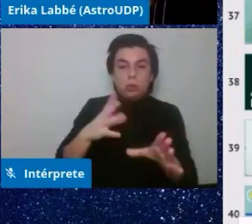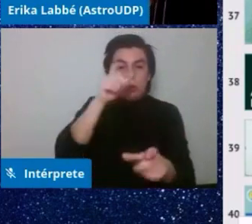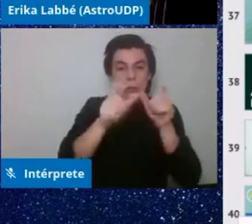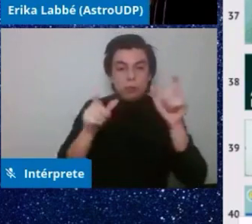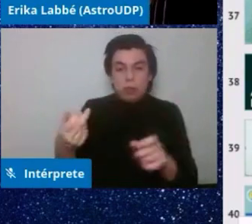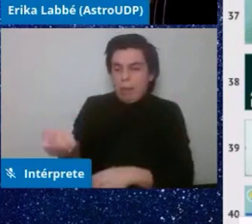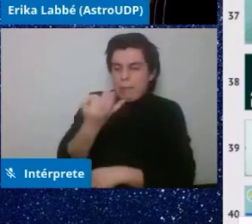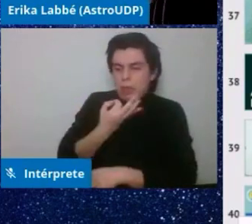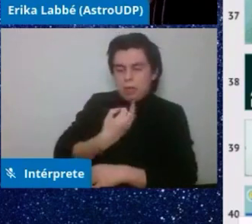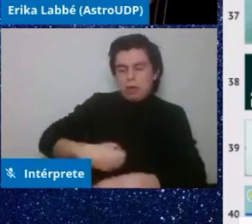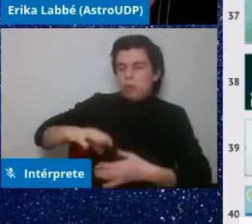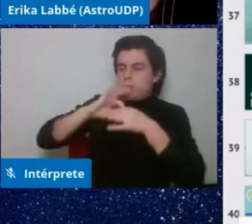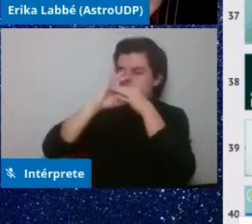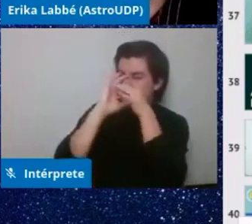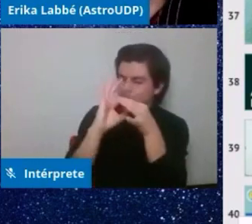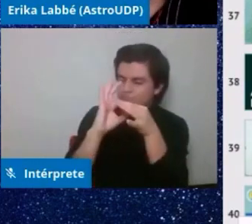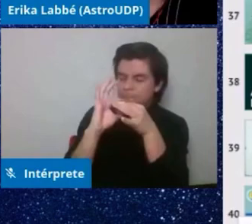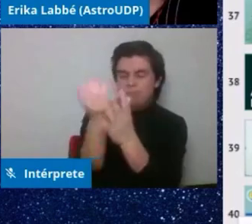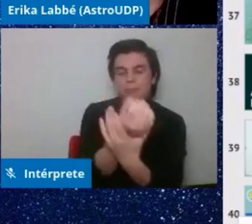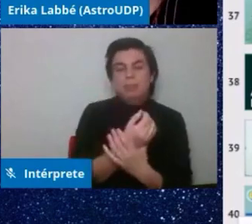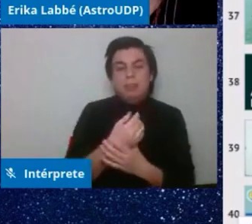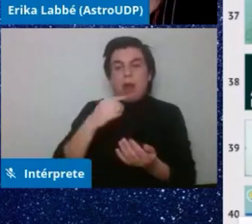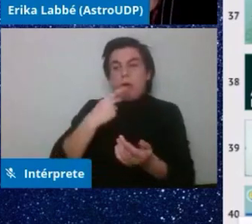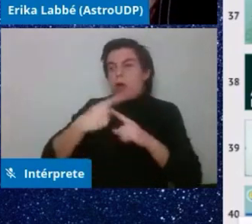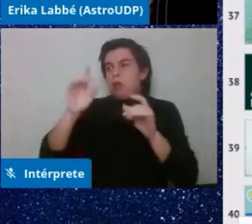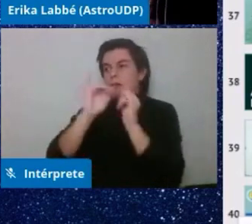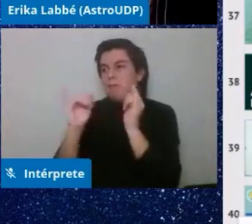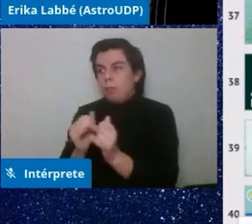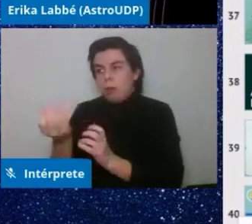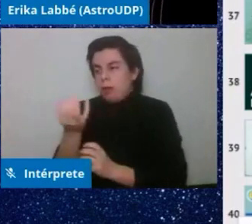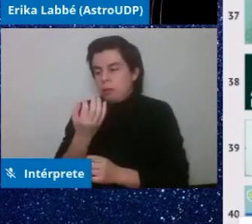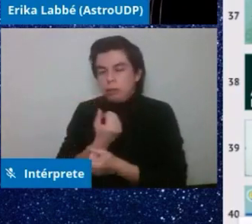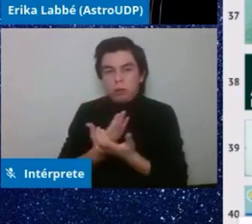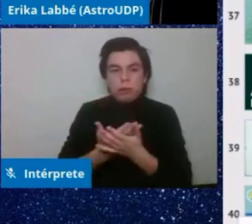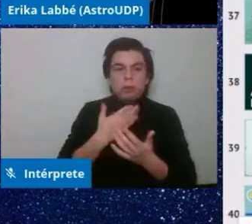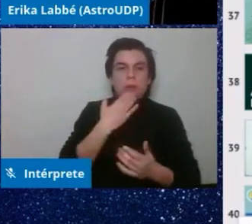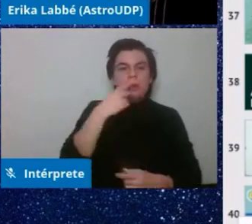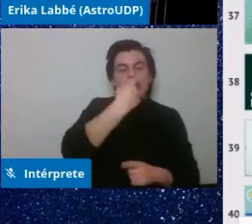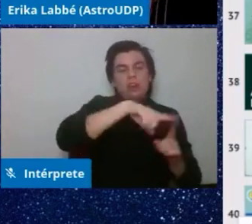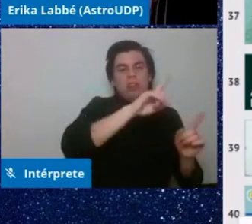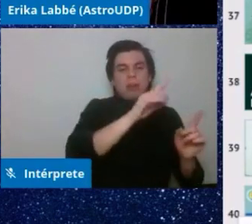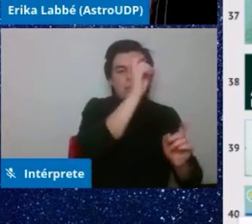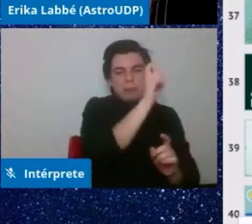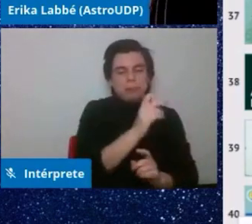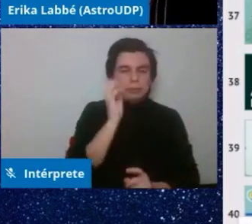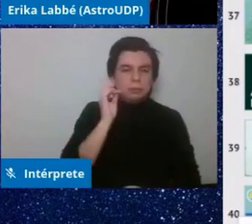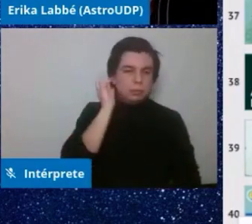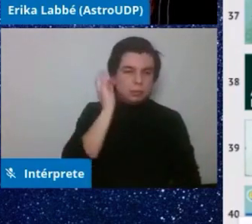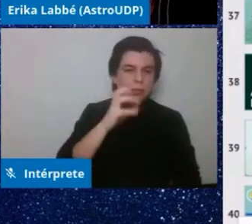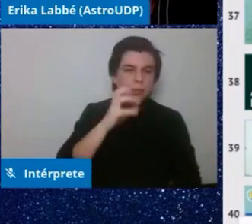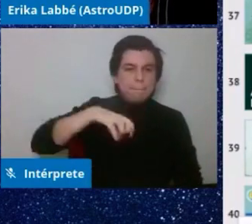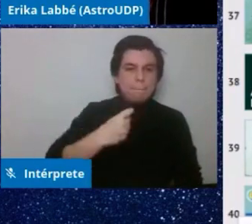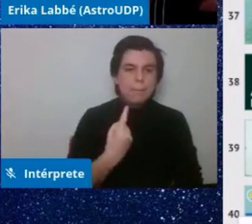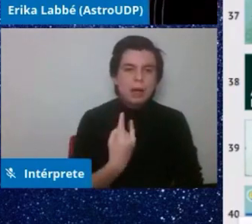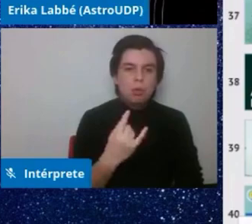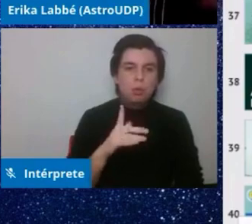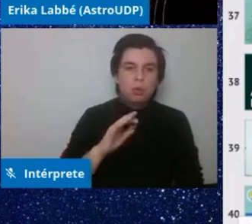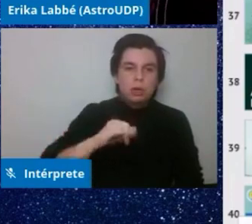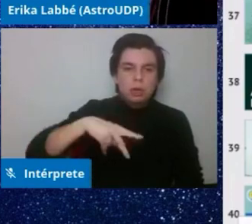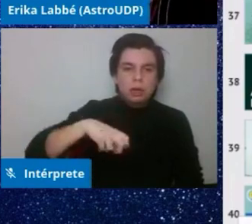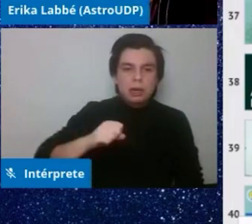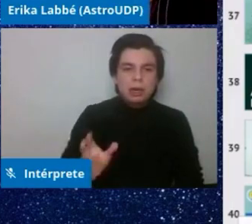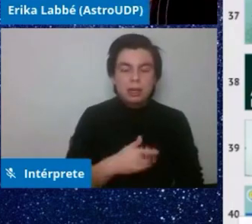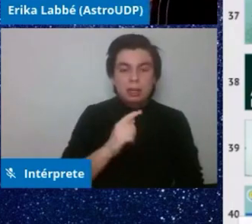que de otra forma no hubiese podido ser. Y de hecho, la Paulina Troncoso, que también ha trabajado Ujú. conmigo anteriormente, ella tomó esta idea y